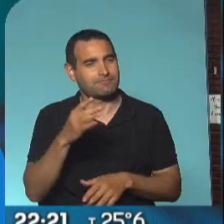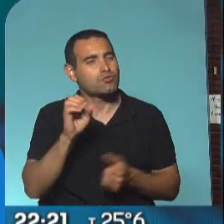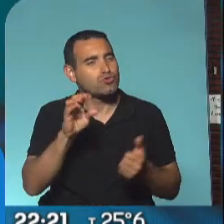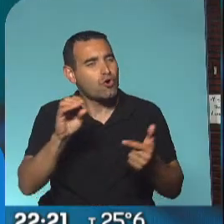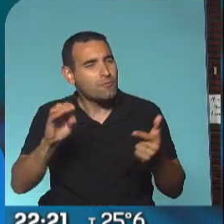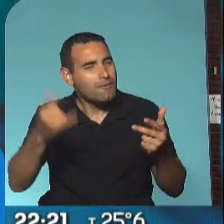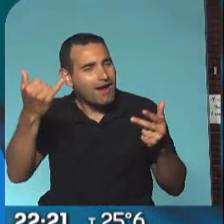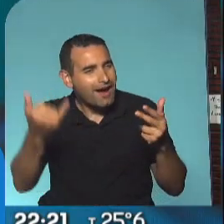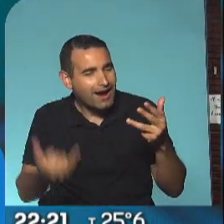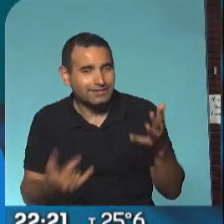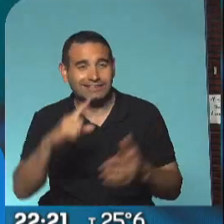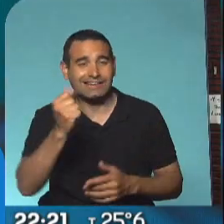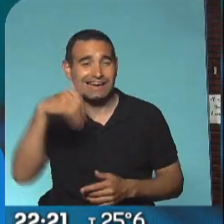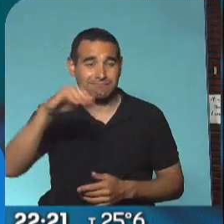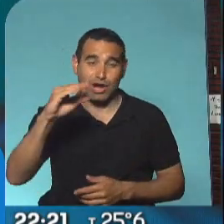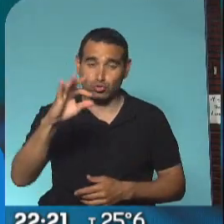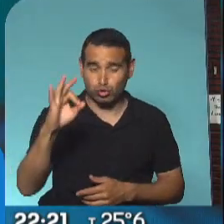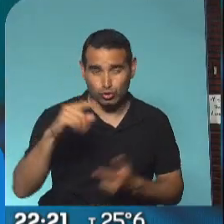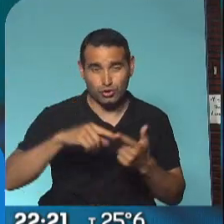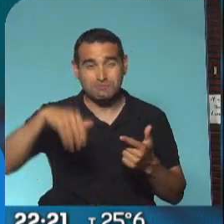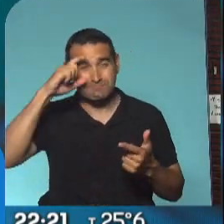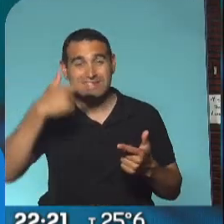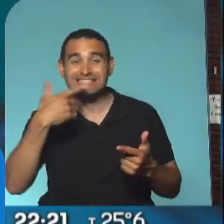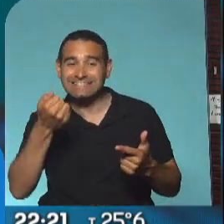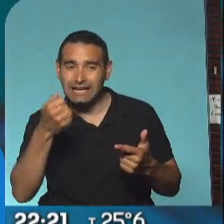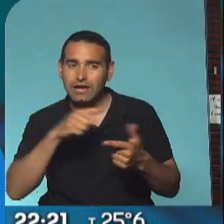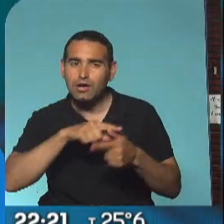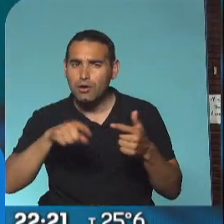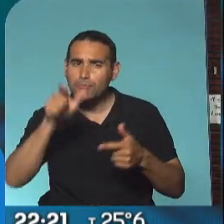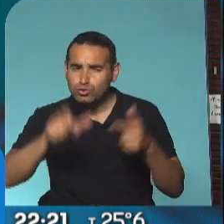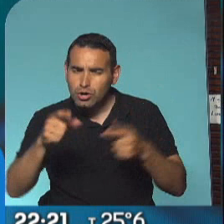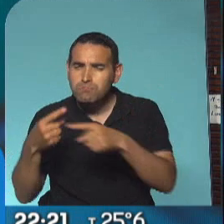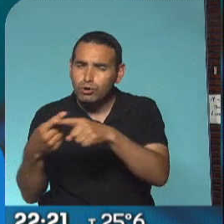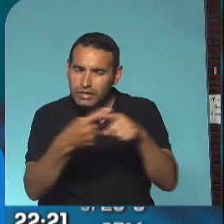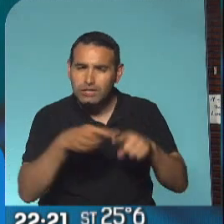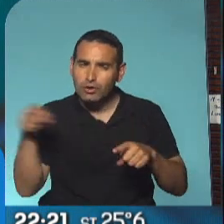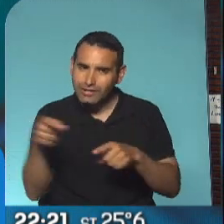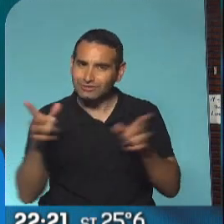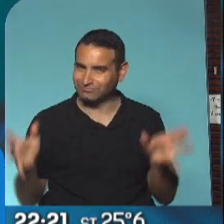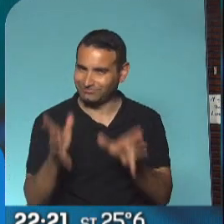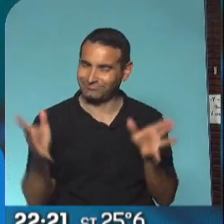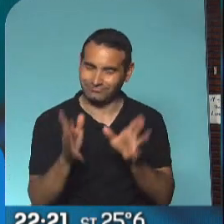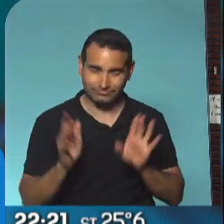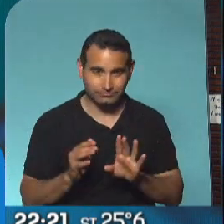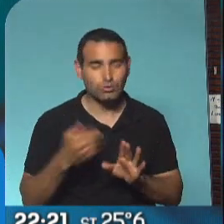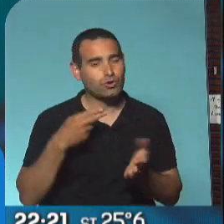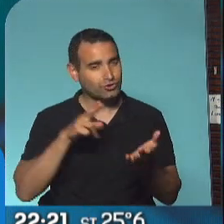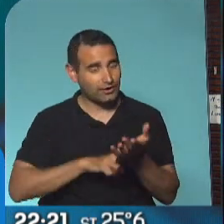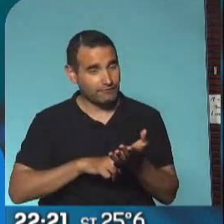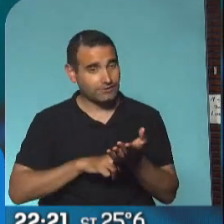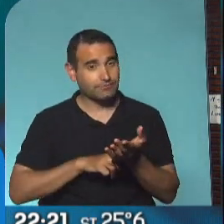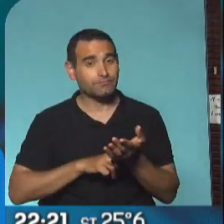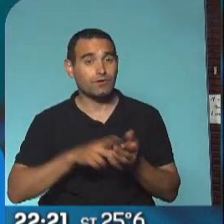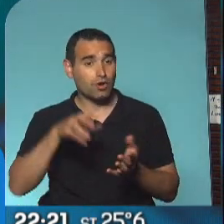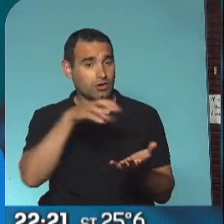apellido, ¿no? Que son Camacho, que son Mesa, que son los personajes políticos que han actuado. Y vuelvo a decir, la interferencia de